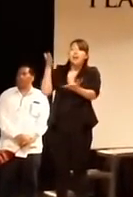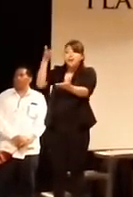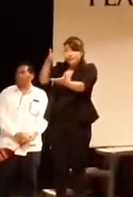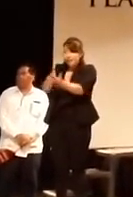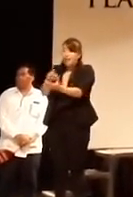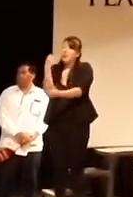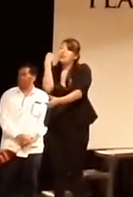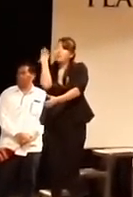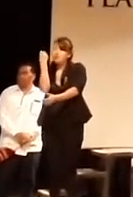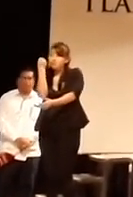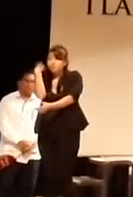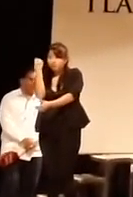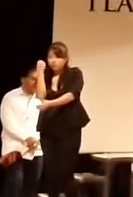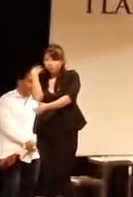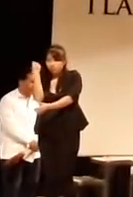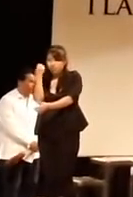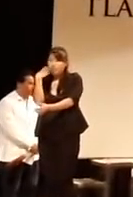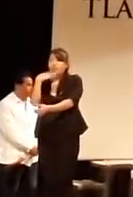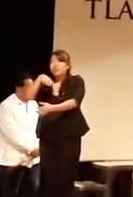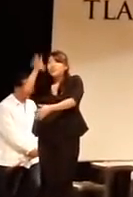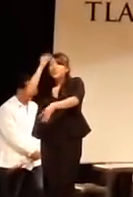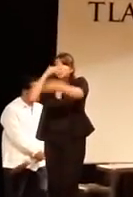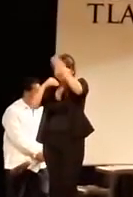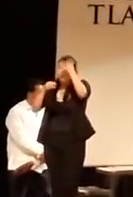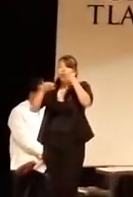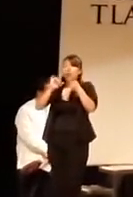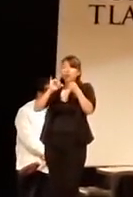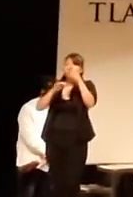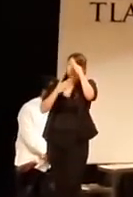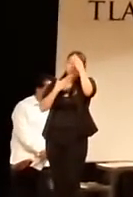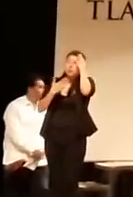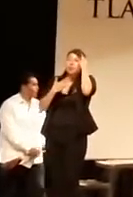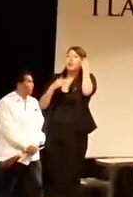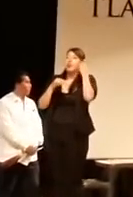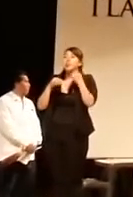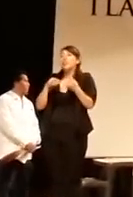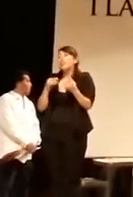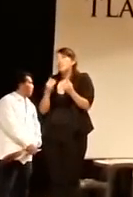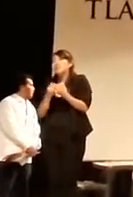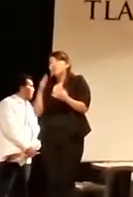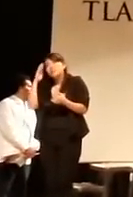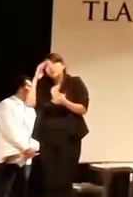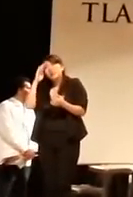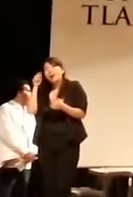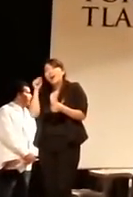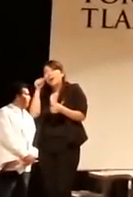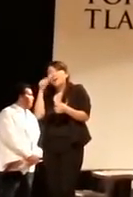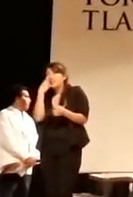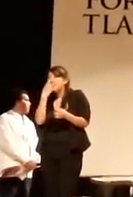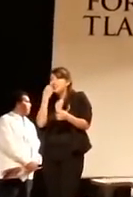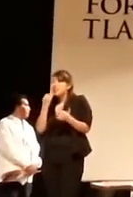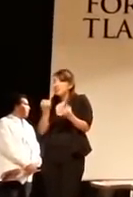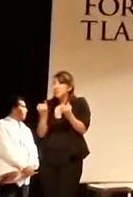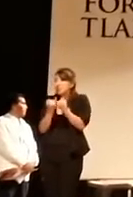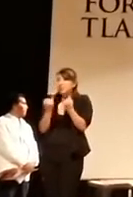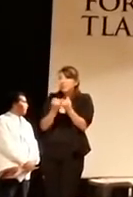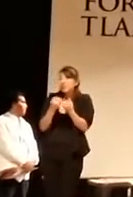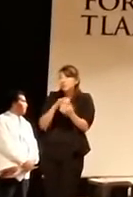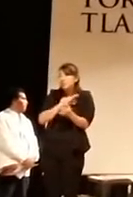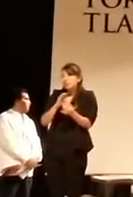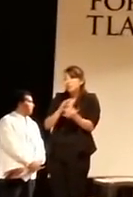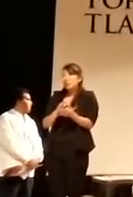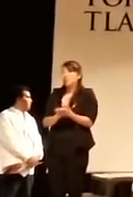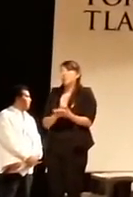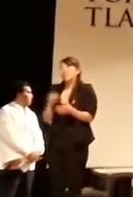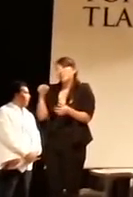han expresado su sentir y su preocupación, sus ideas y sus propuestas. El trabajo docente es muy